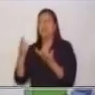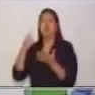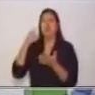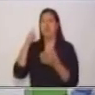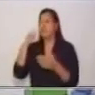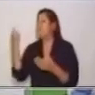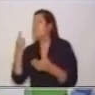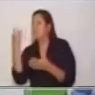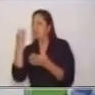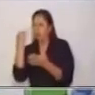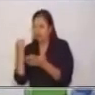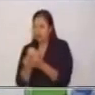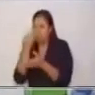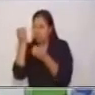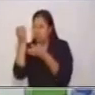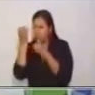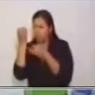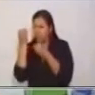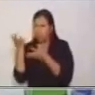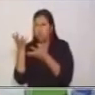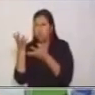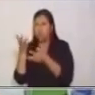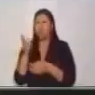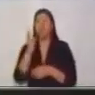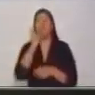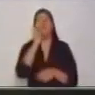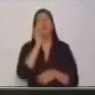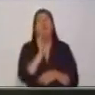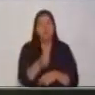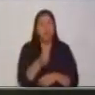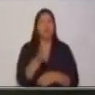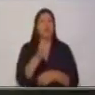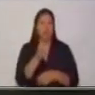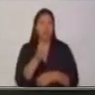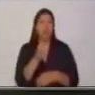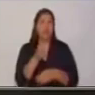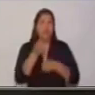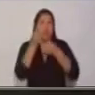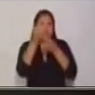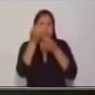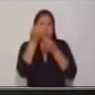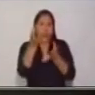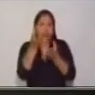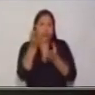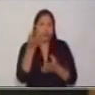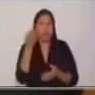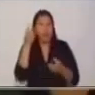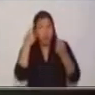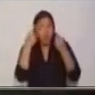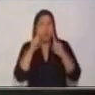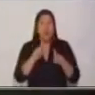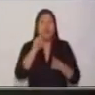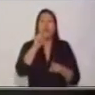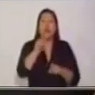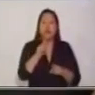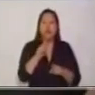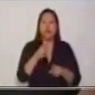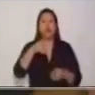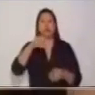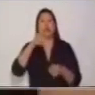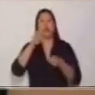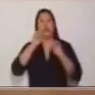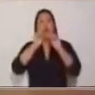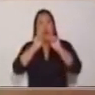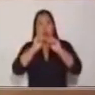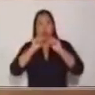ese tema. Por eso es que son informativos, informan para que ese conocimiento se divulgue.